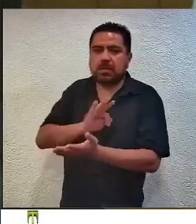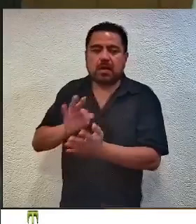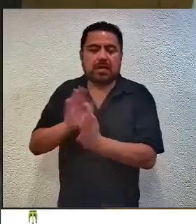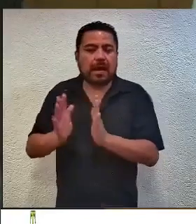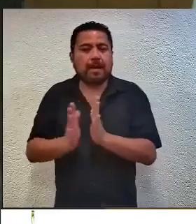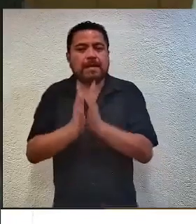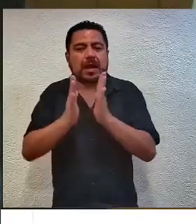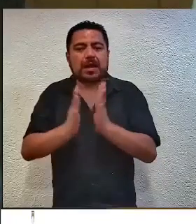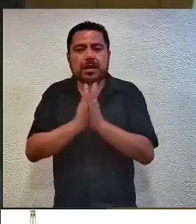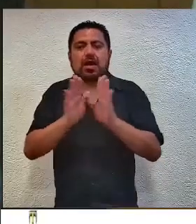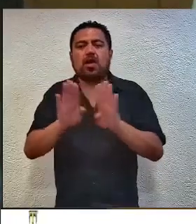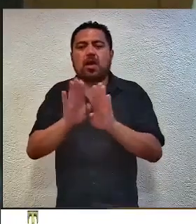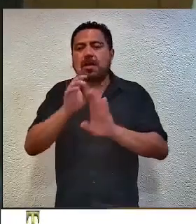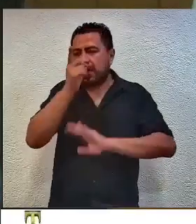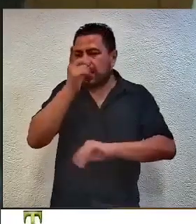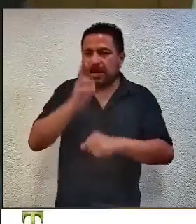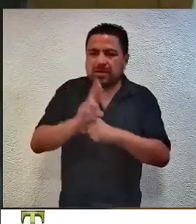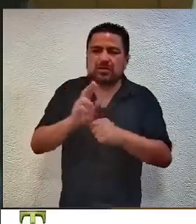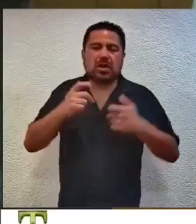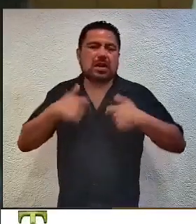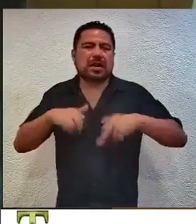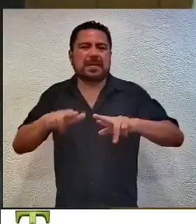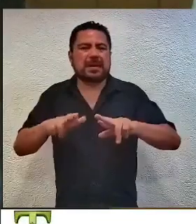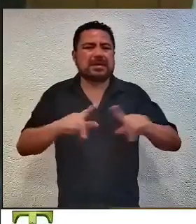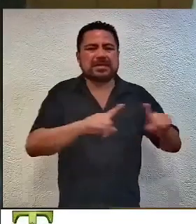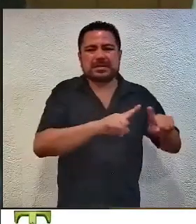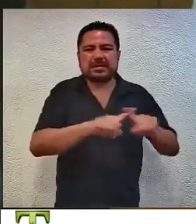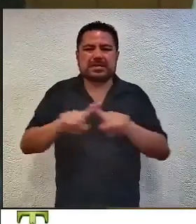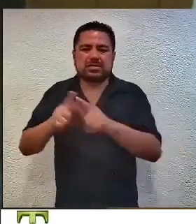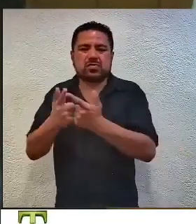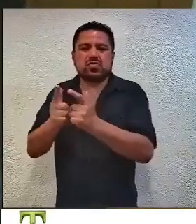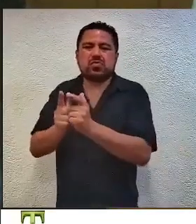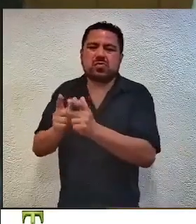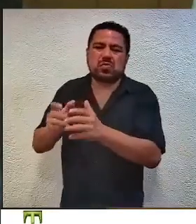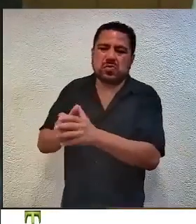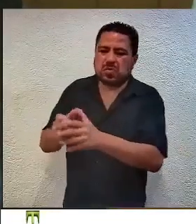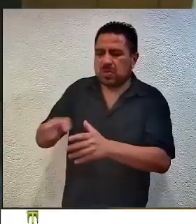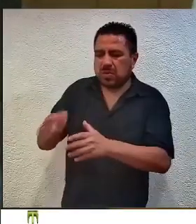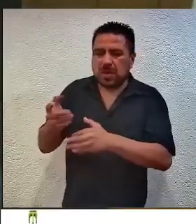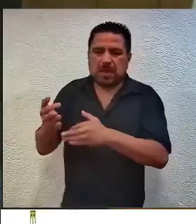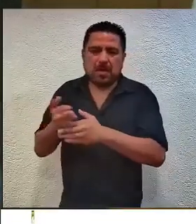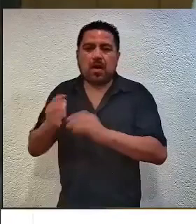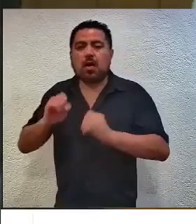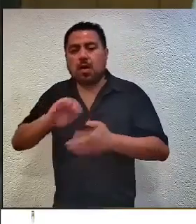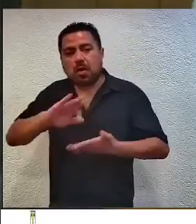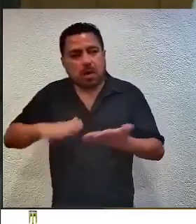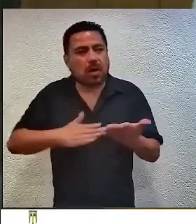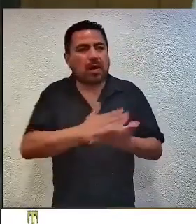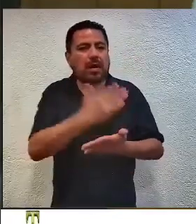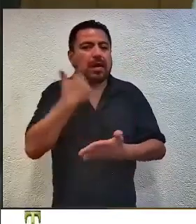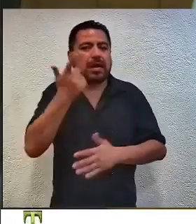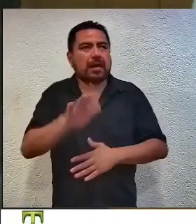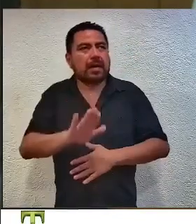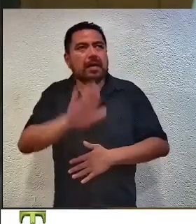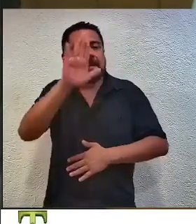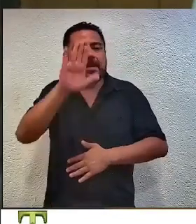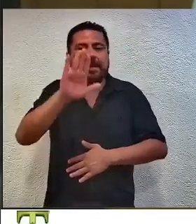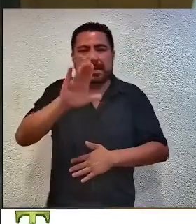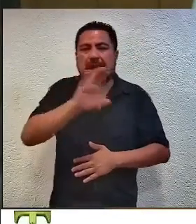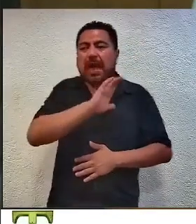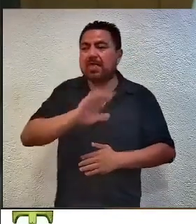en órganos de dirección y representación de ese partido o para acceder a una candidatura a puestos de elección